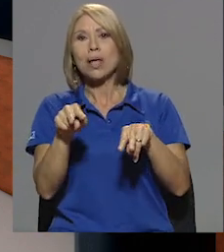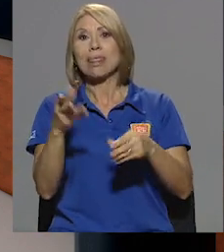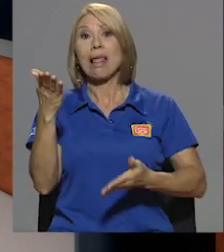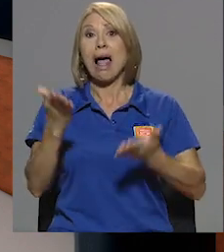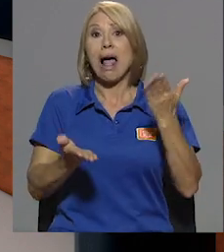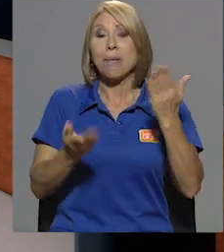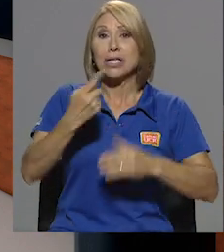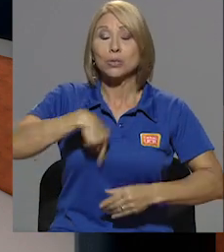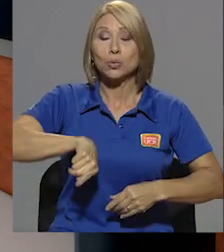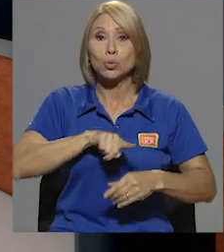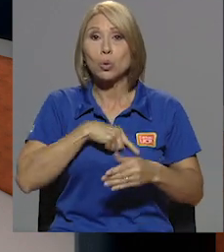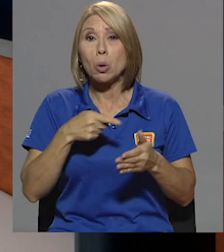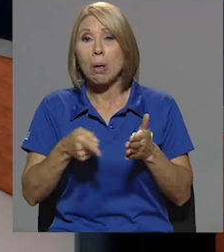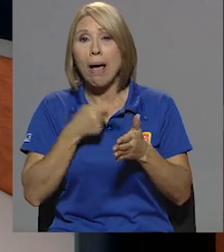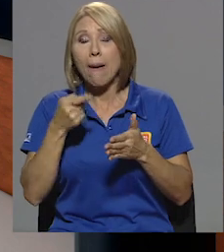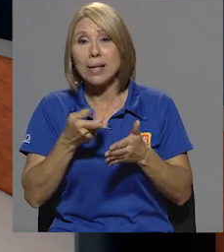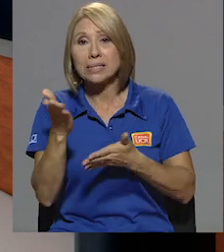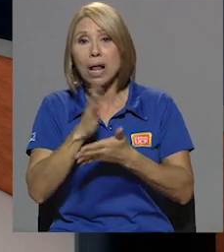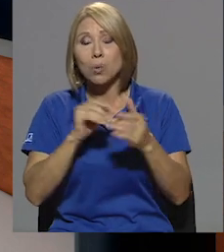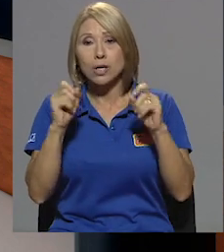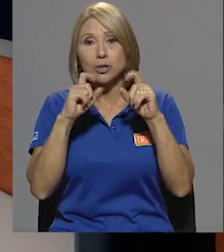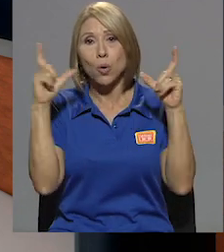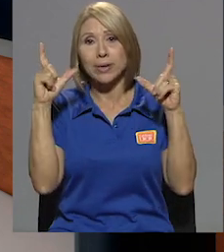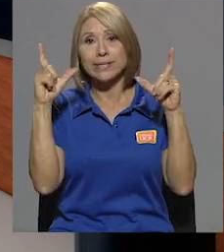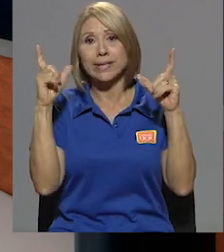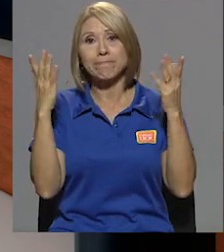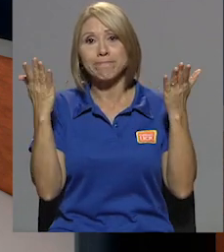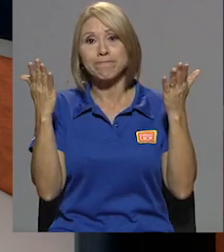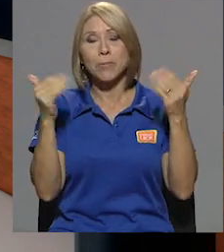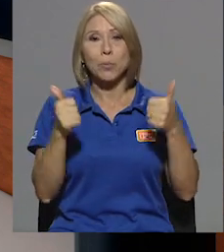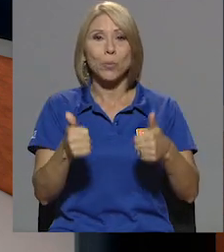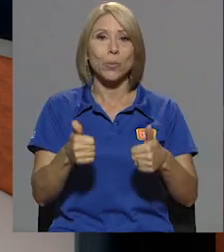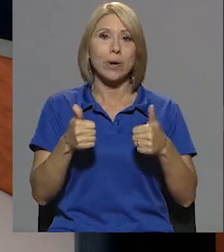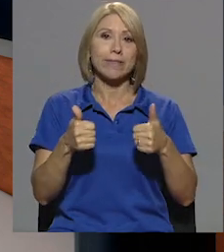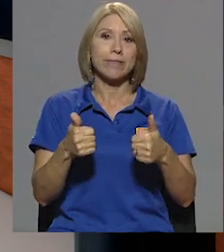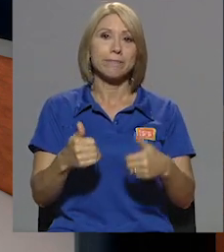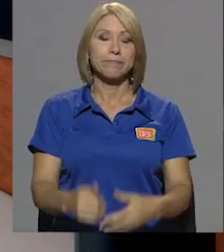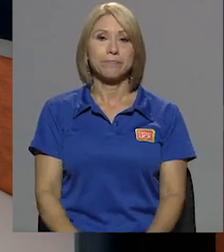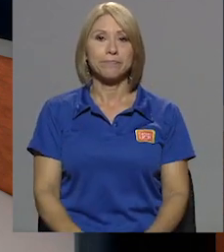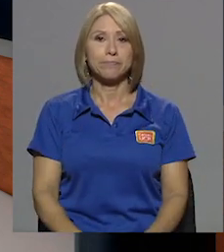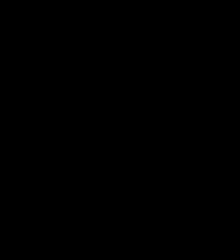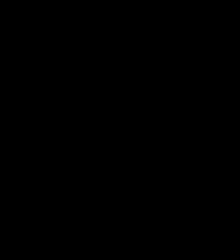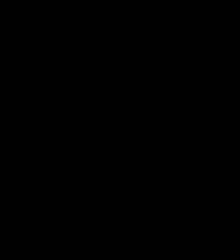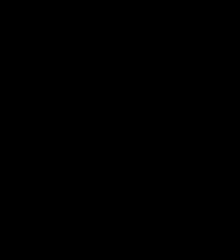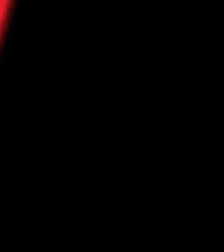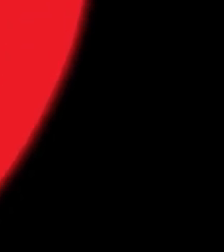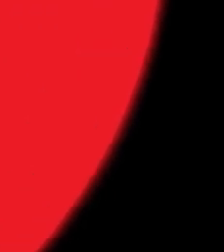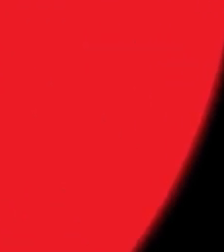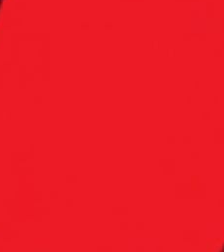llevamos una que otra sorpresa pura vida